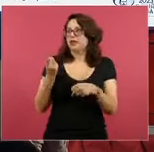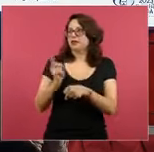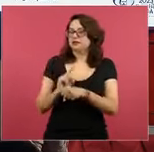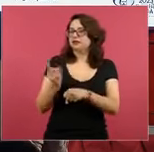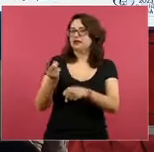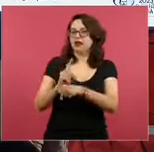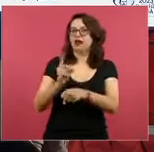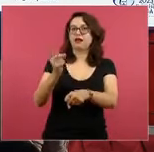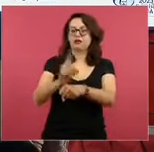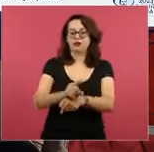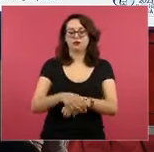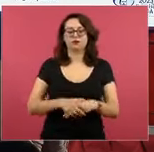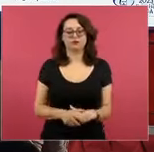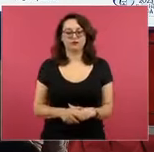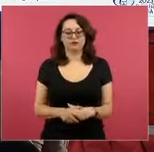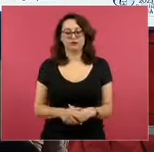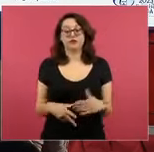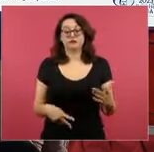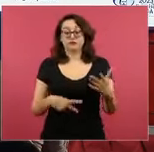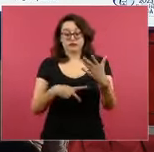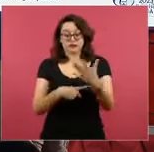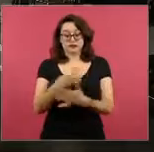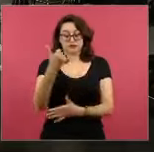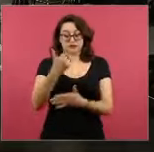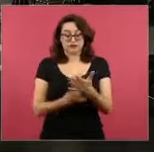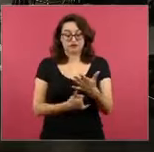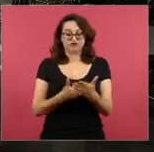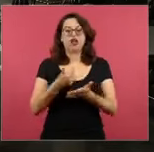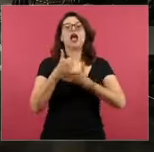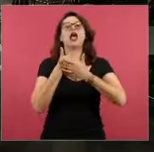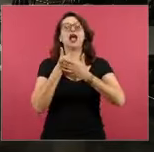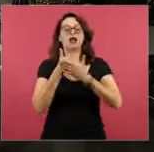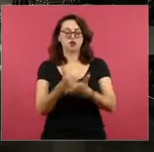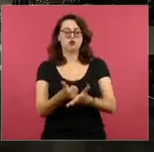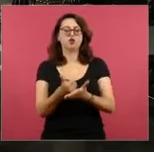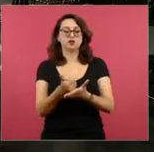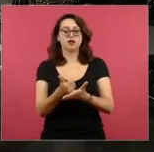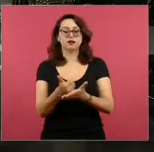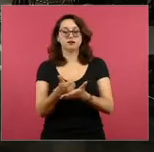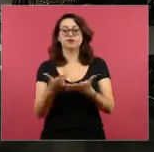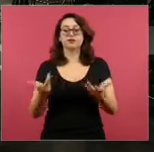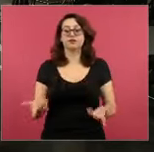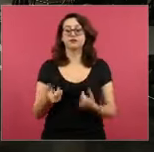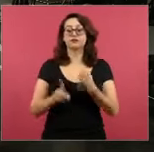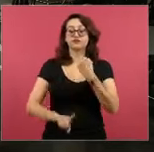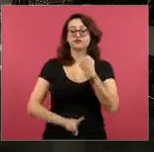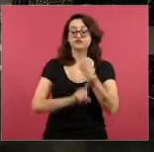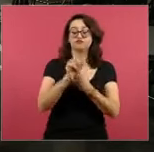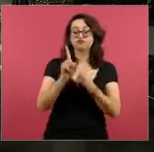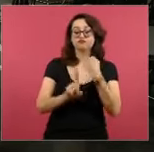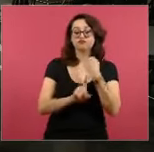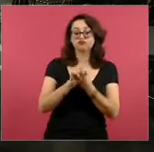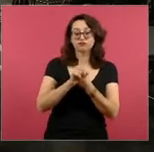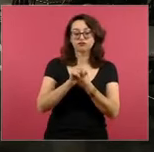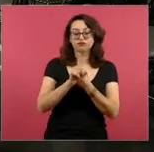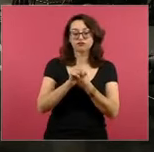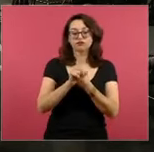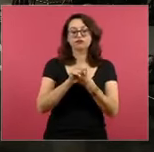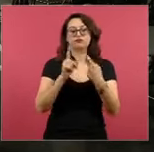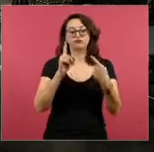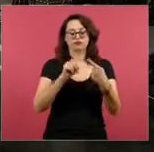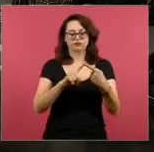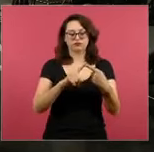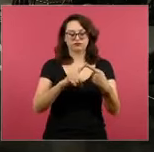por proyectos muestra que a través de un problema se pueden integrar saberes